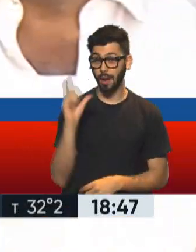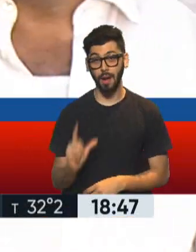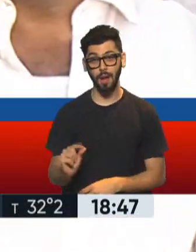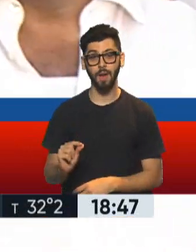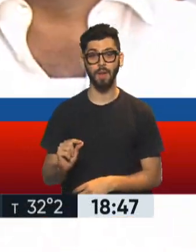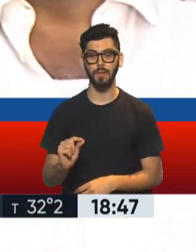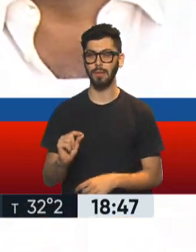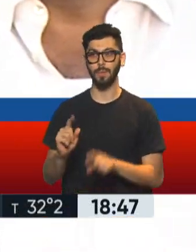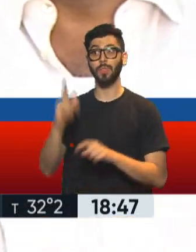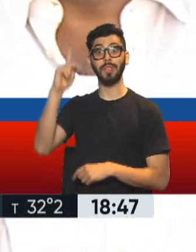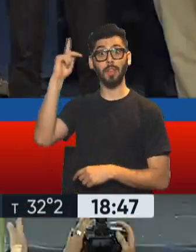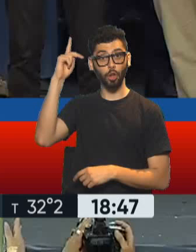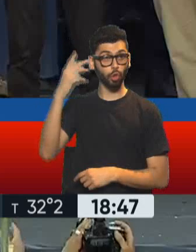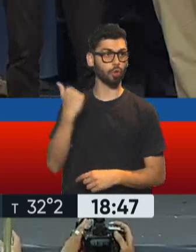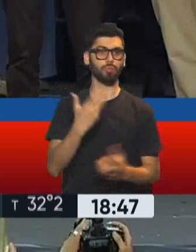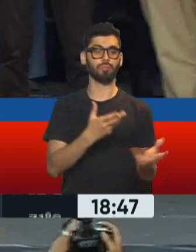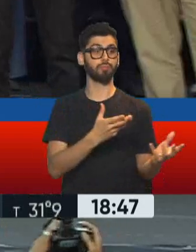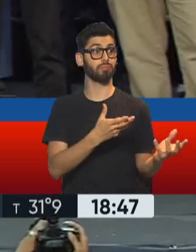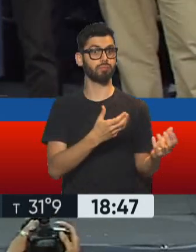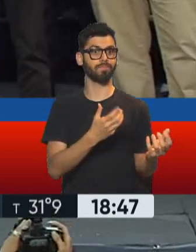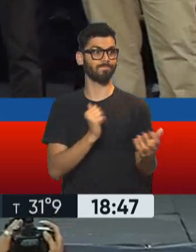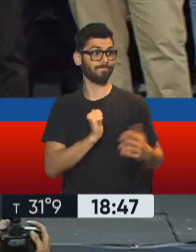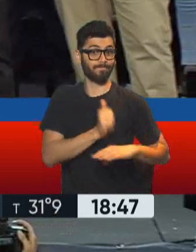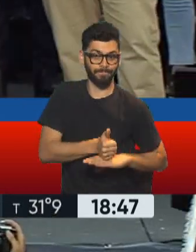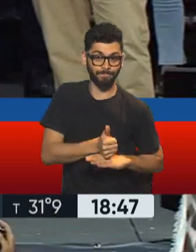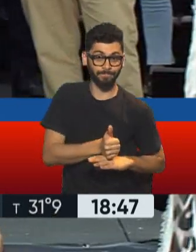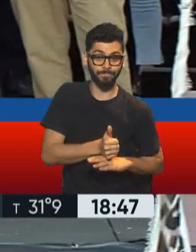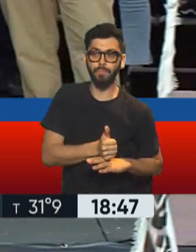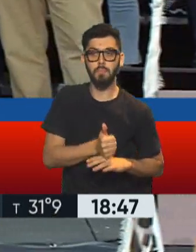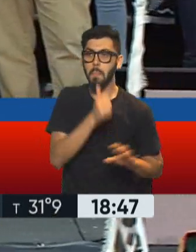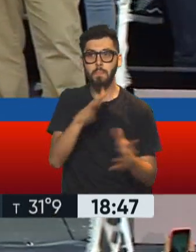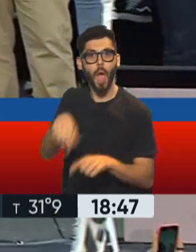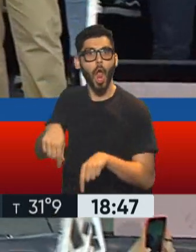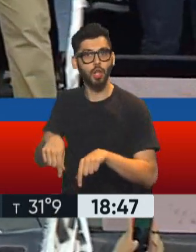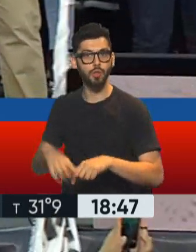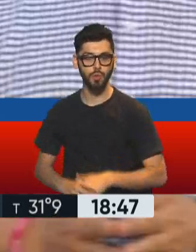Argentina que Néstor recibió es muy parecida a la Argentina que nosotros recibimos.